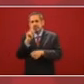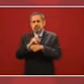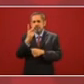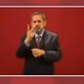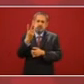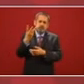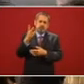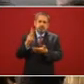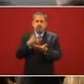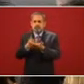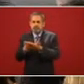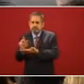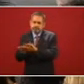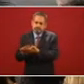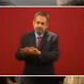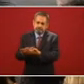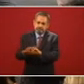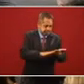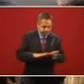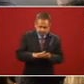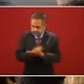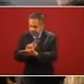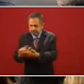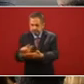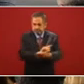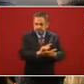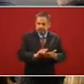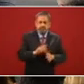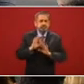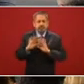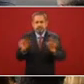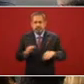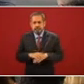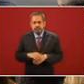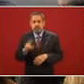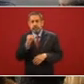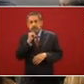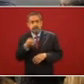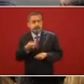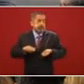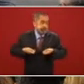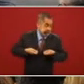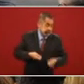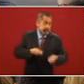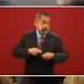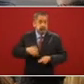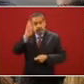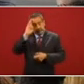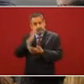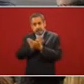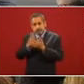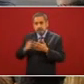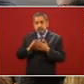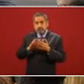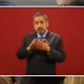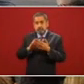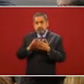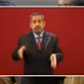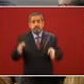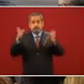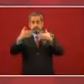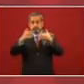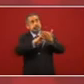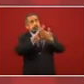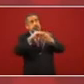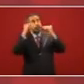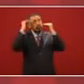limpien. Tan tan. No se necesita el piso, trapearlo de esa manera, no se necesitan las paredes, no se necesita el